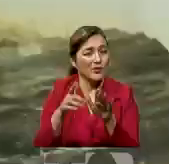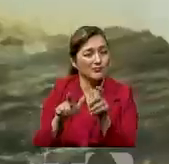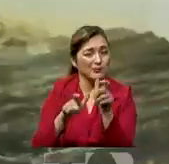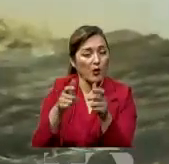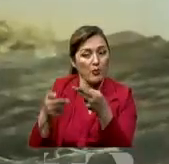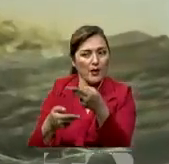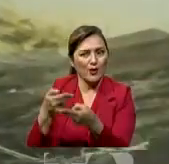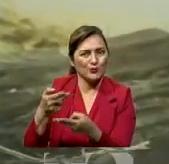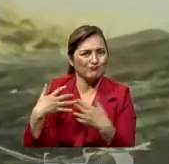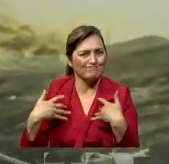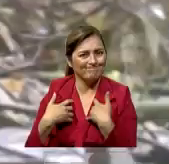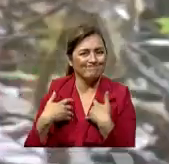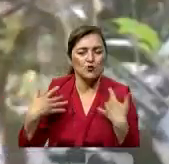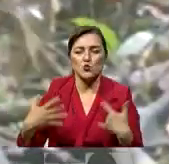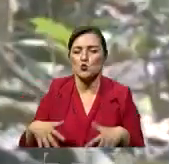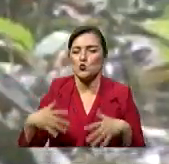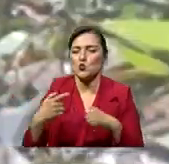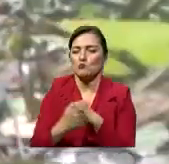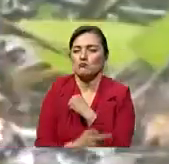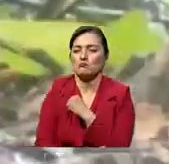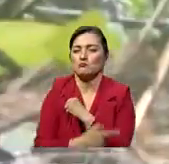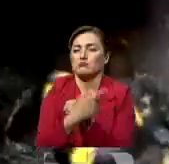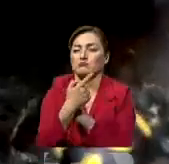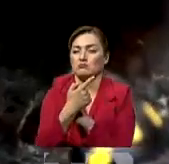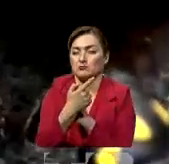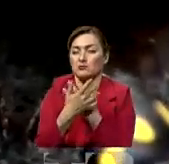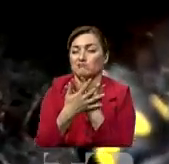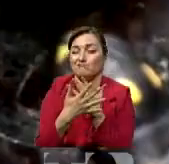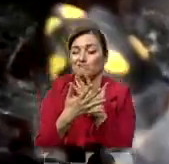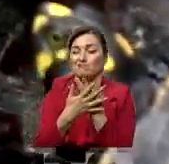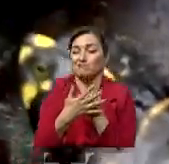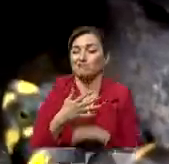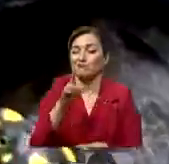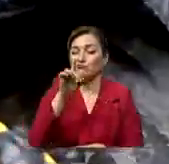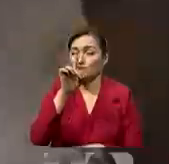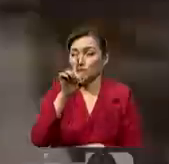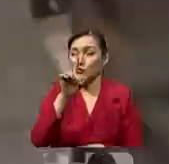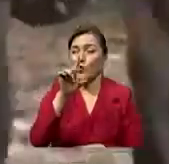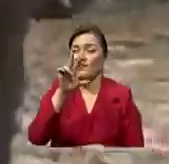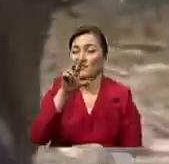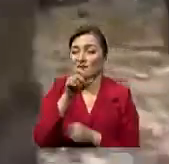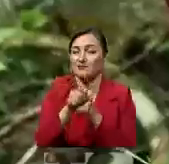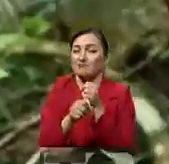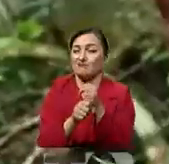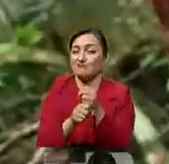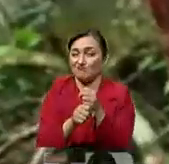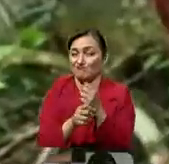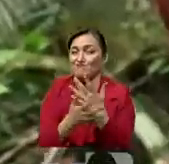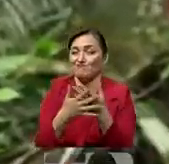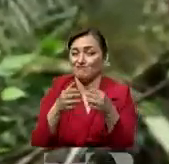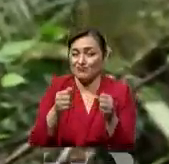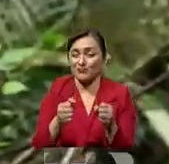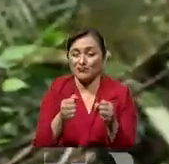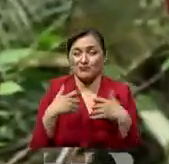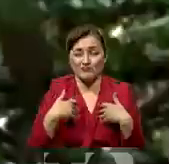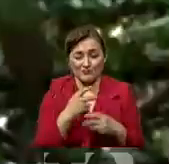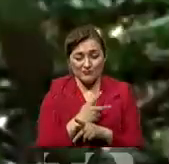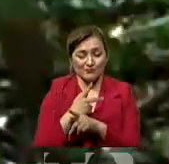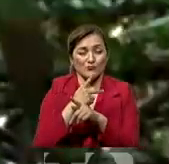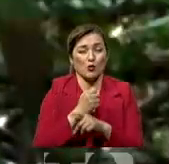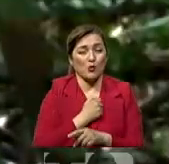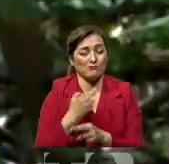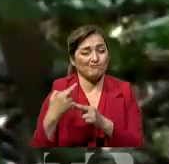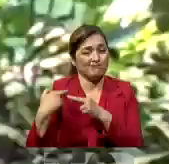trafique con animales silvestres será sancionado con una pena privativa de 1 a 3 años. Cuidar a los animales silvestres debe